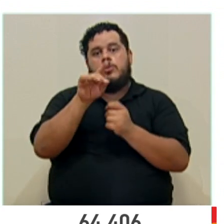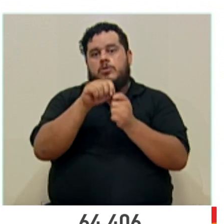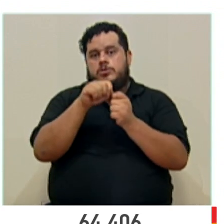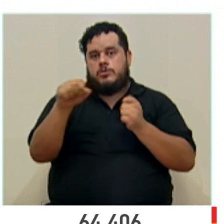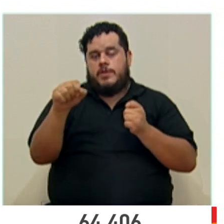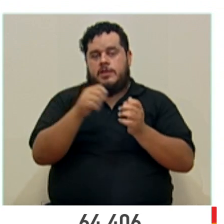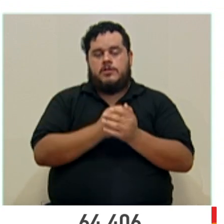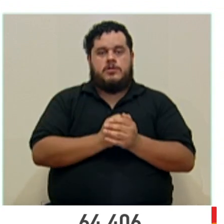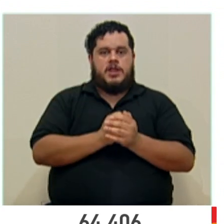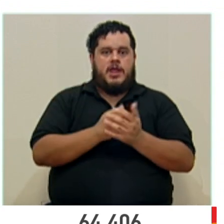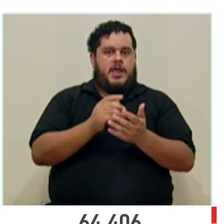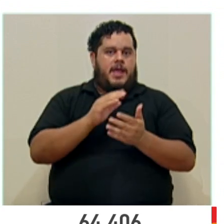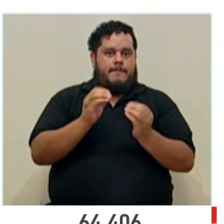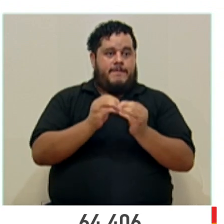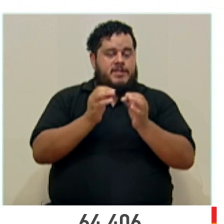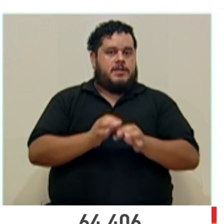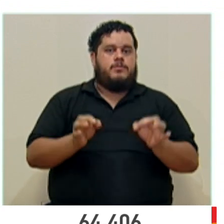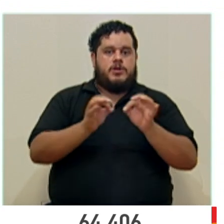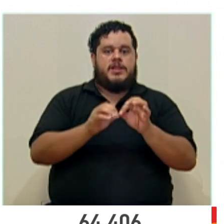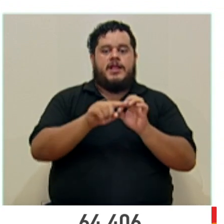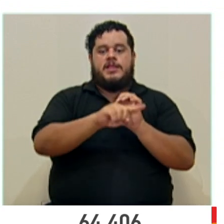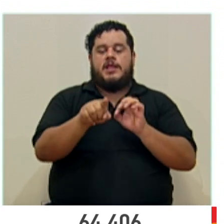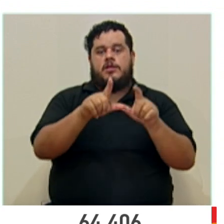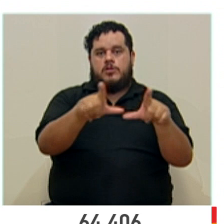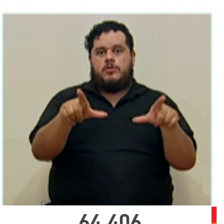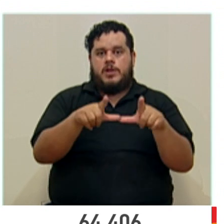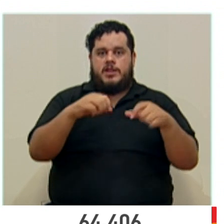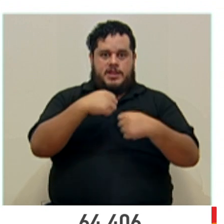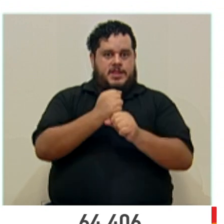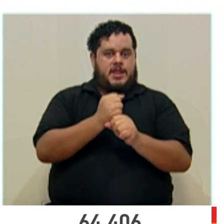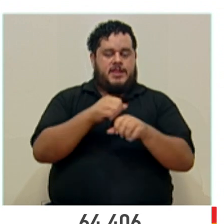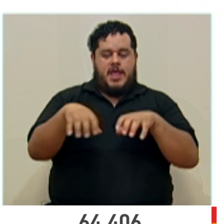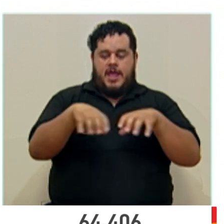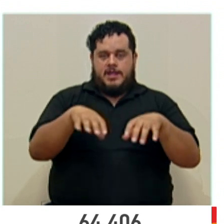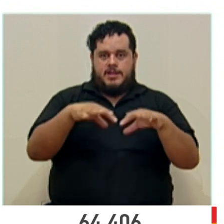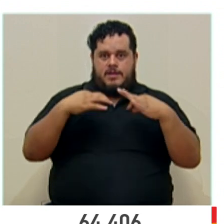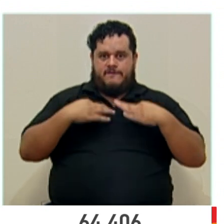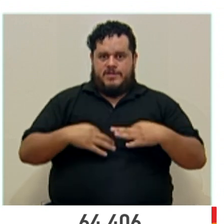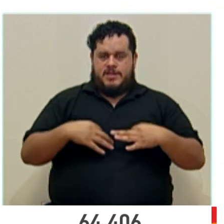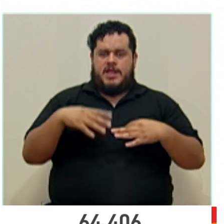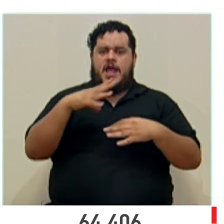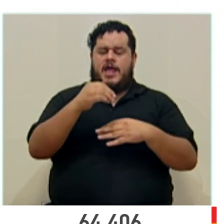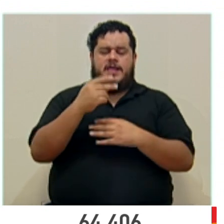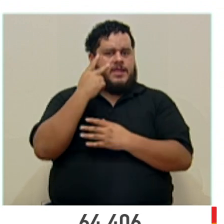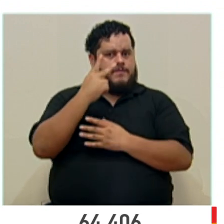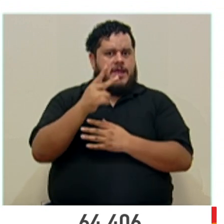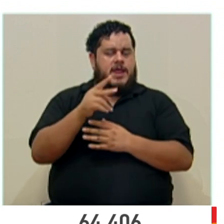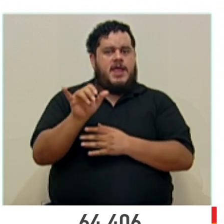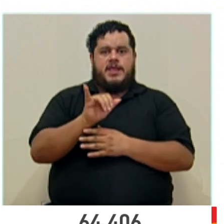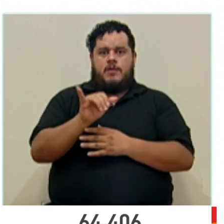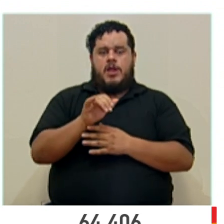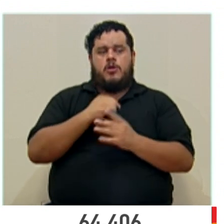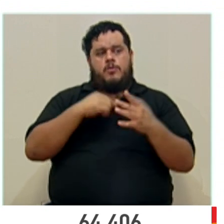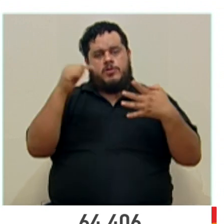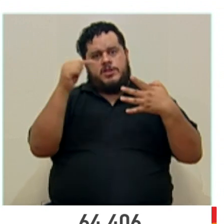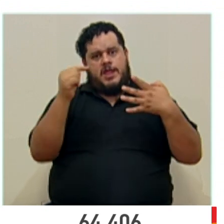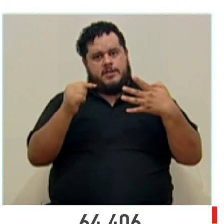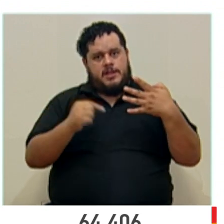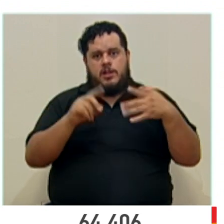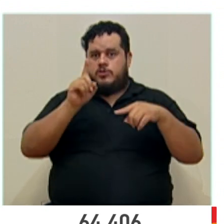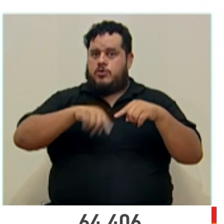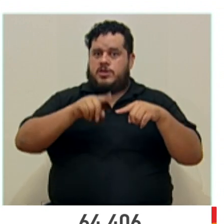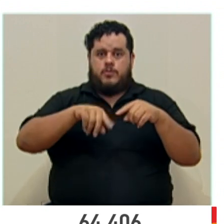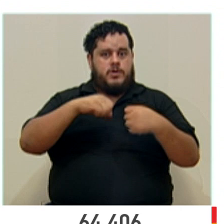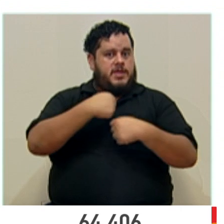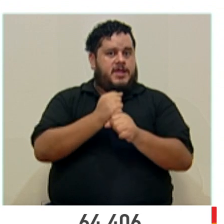metros, sobre todo en aquellos lugares donde se hace actividad física, y resaltar que, como se ha señalado, no se